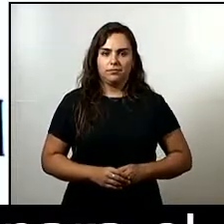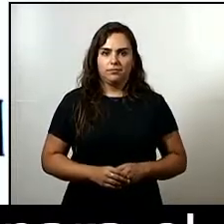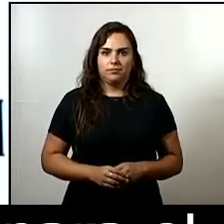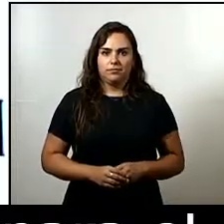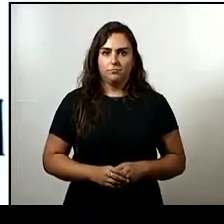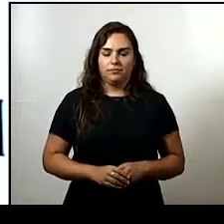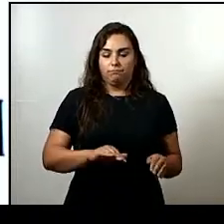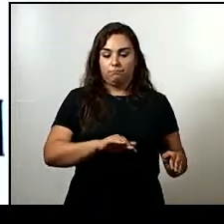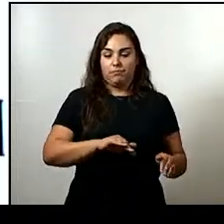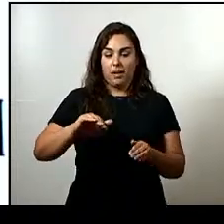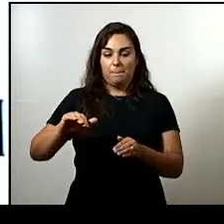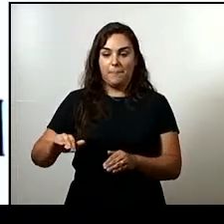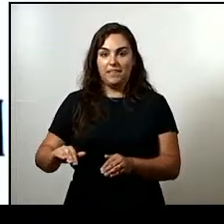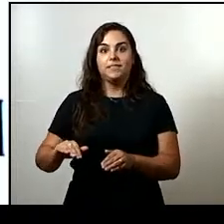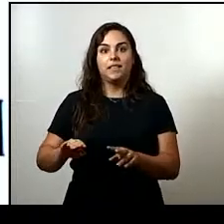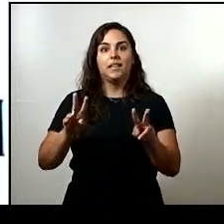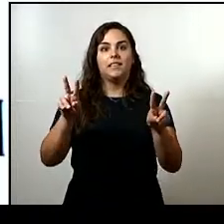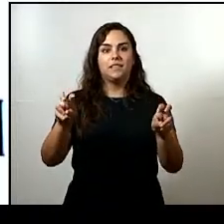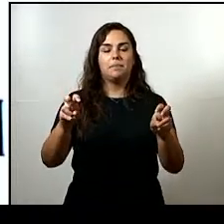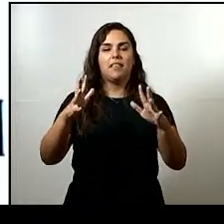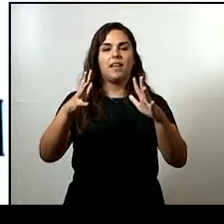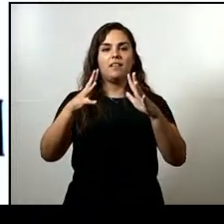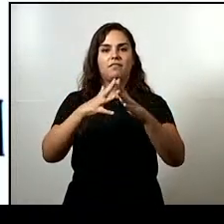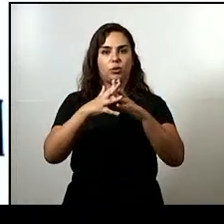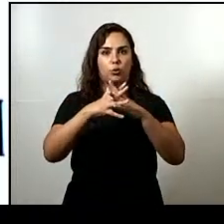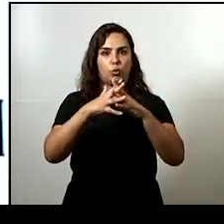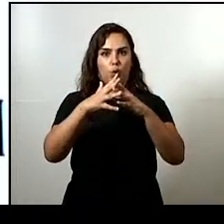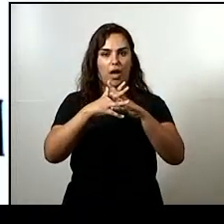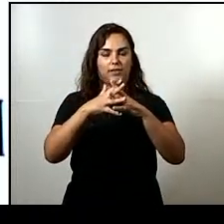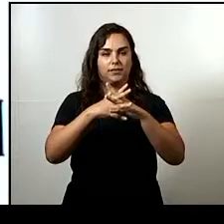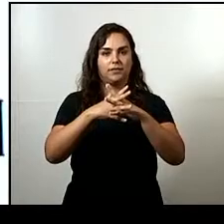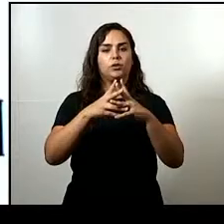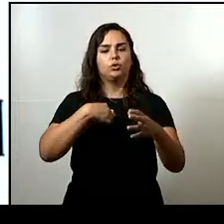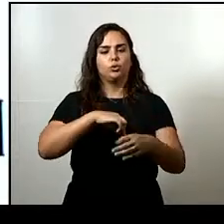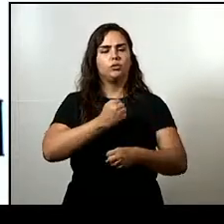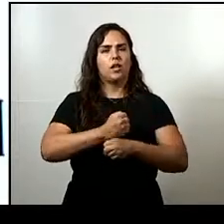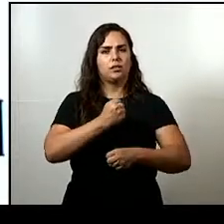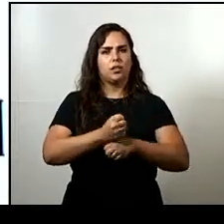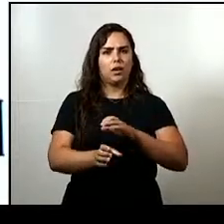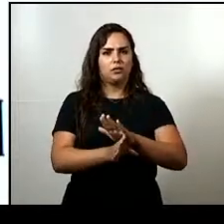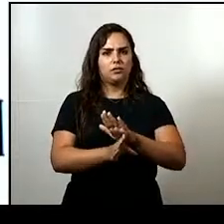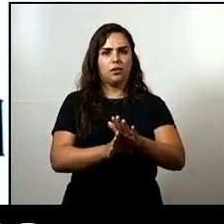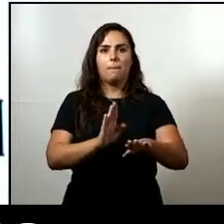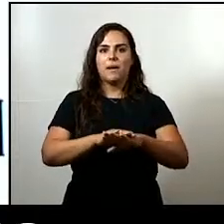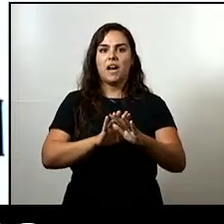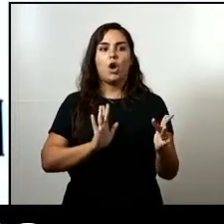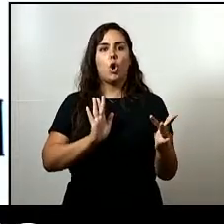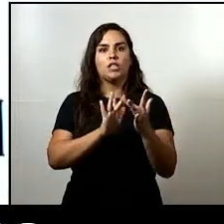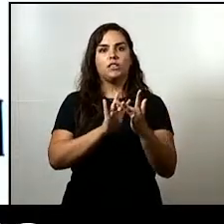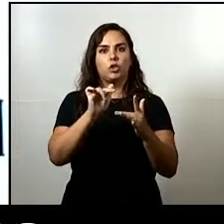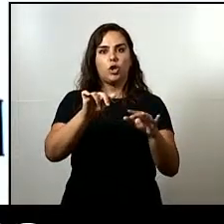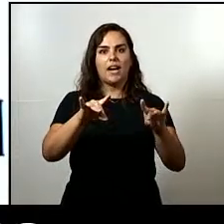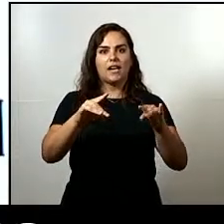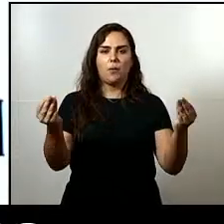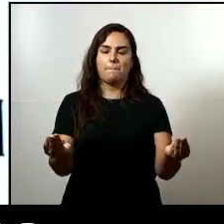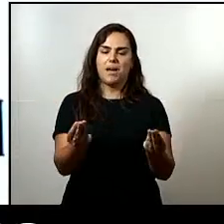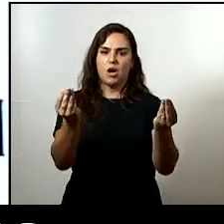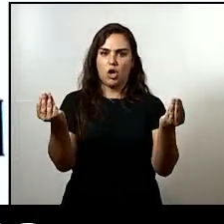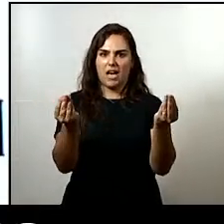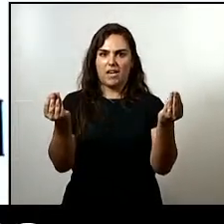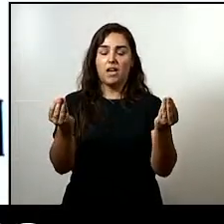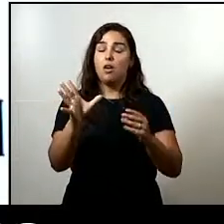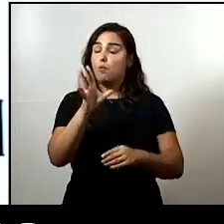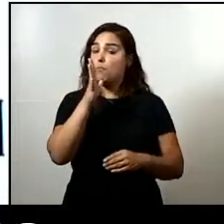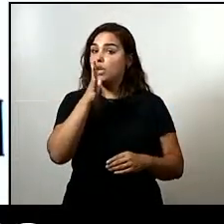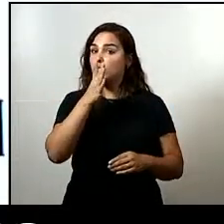Por otro lado, en el capítulo de infraestructuras, seguimos trabajando para mejorar las conexiones en nuestra región. Por